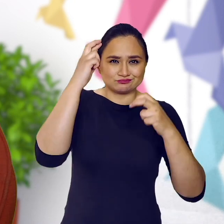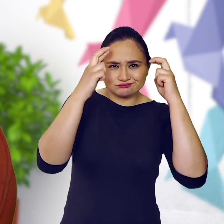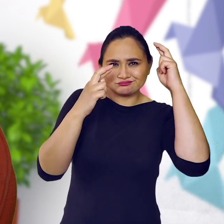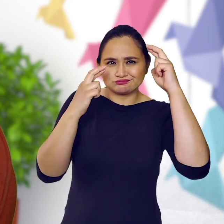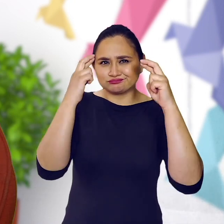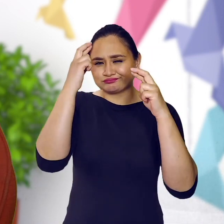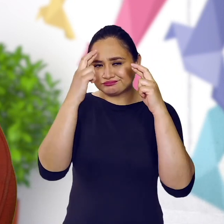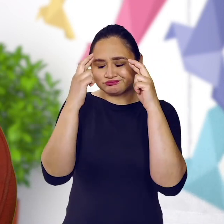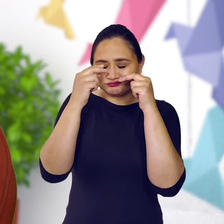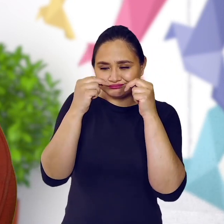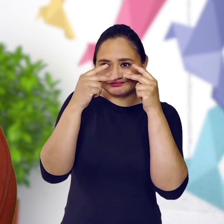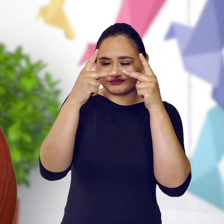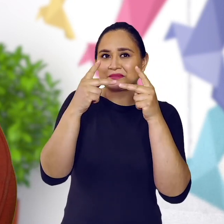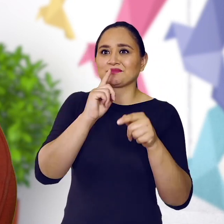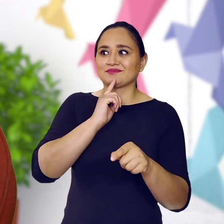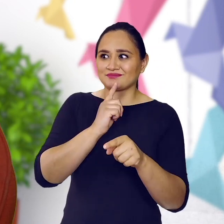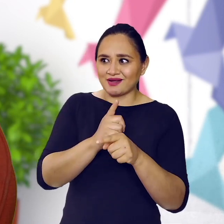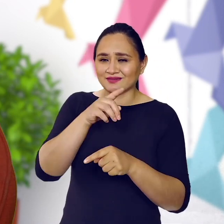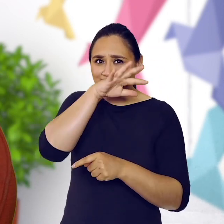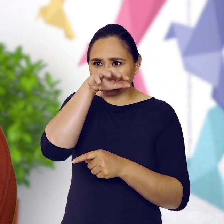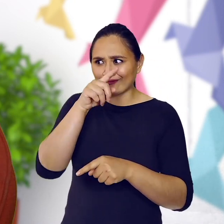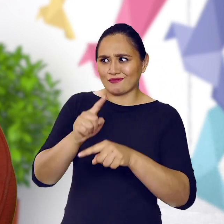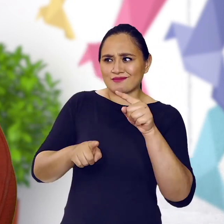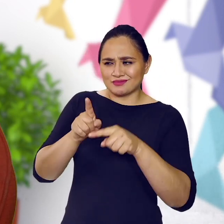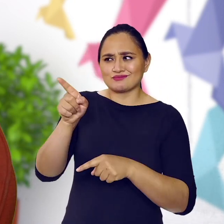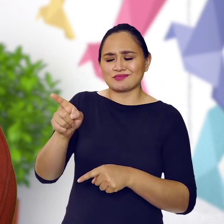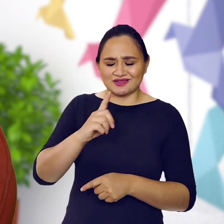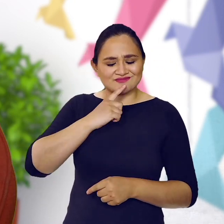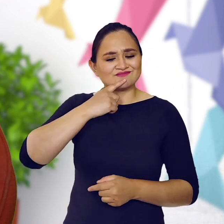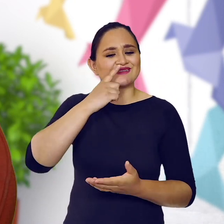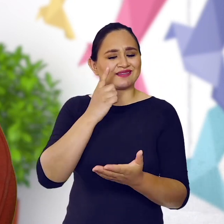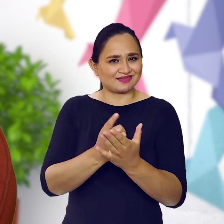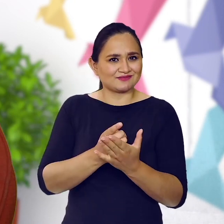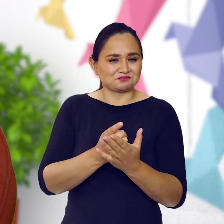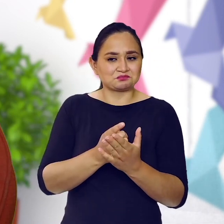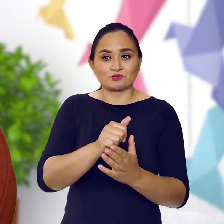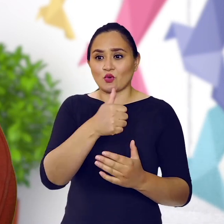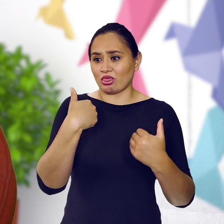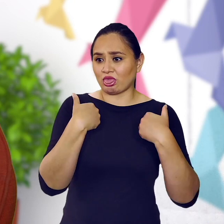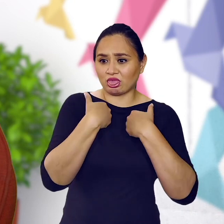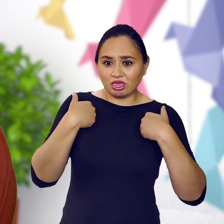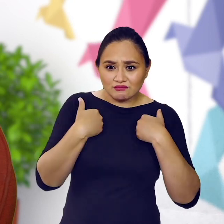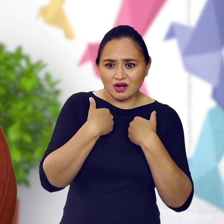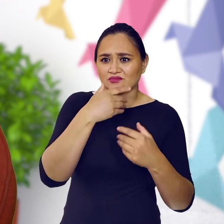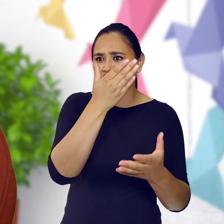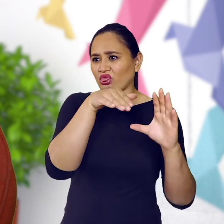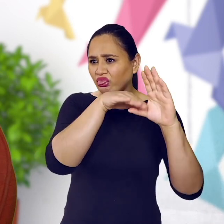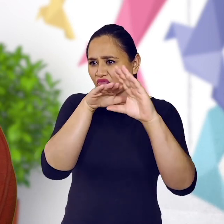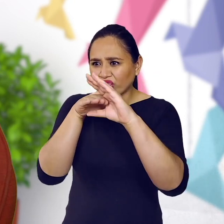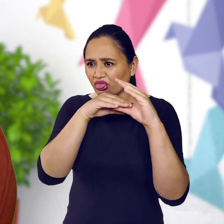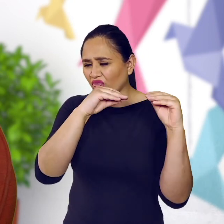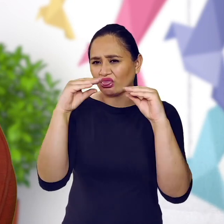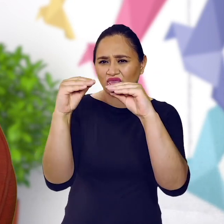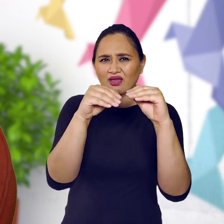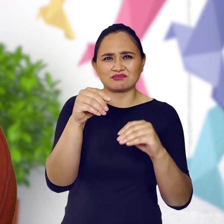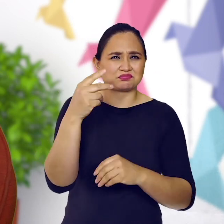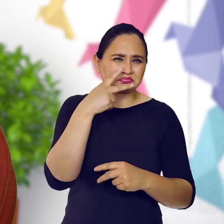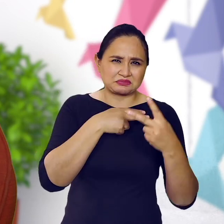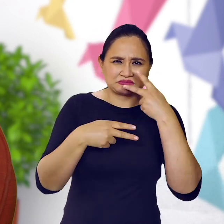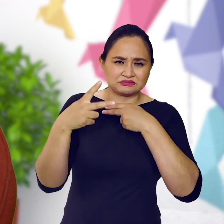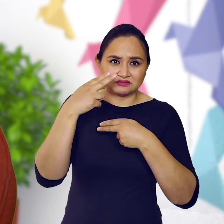meditar, se dio cuenta de que su amigo tenía razón y que lo que se decía por ahí de los animales no era necesariamente